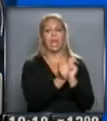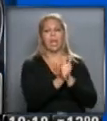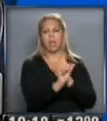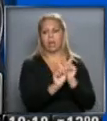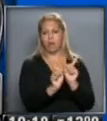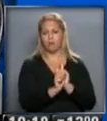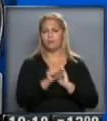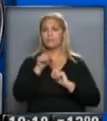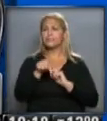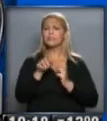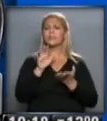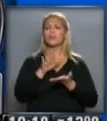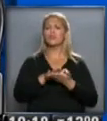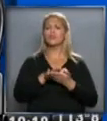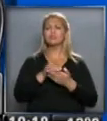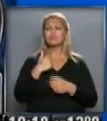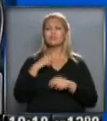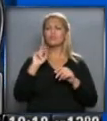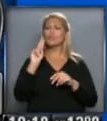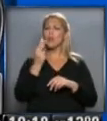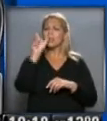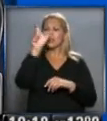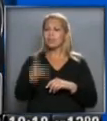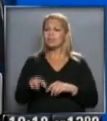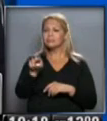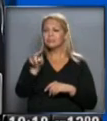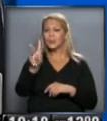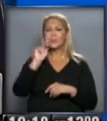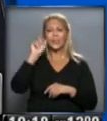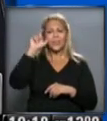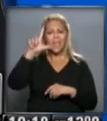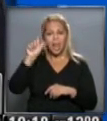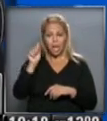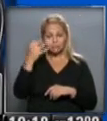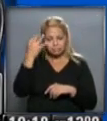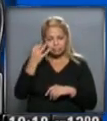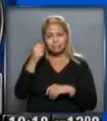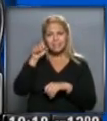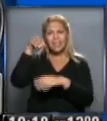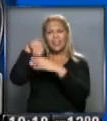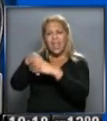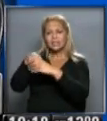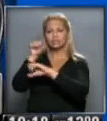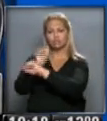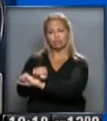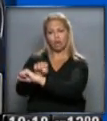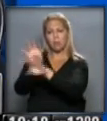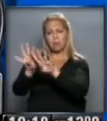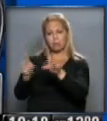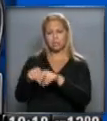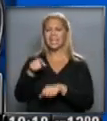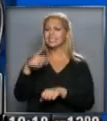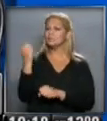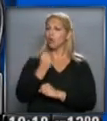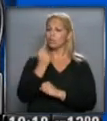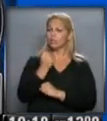sentido, la muerte de Jorge Rafael Videla, del dictador en prisión, es realmente muy importante, es un